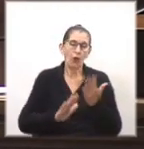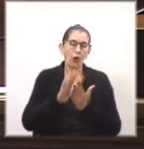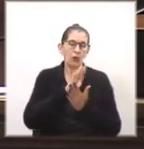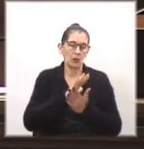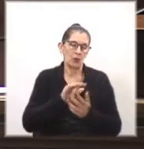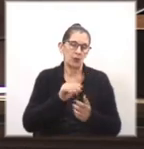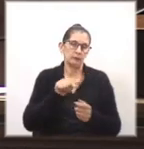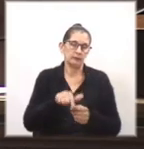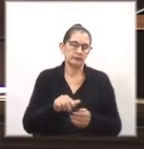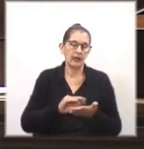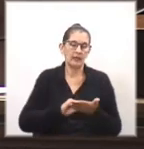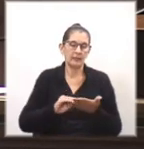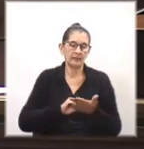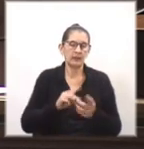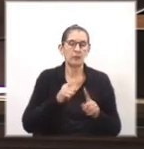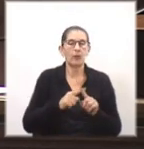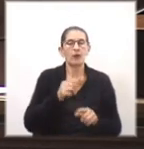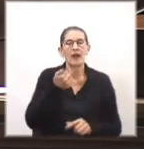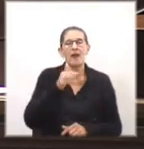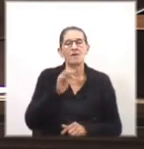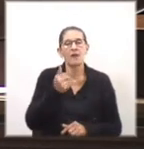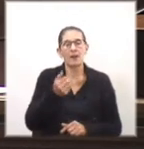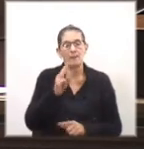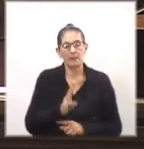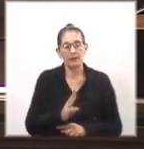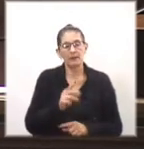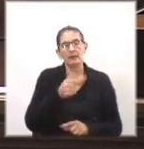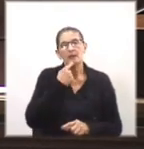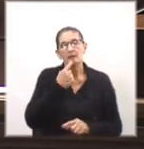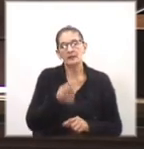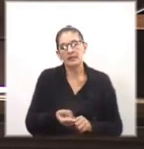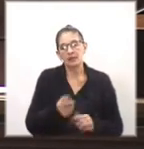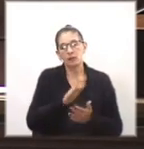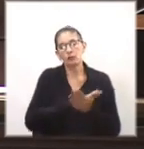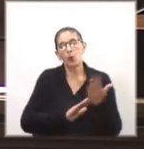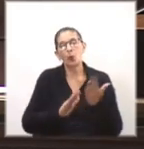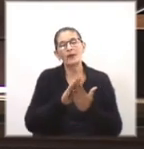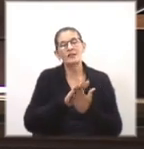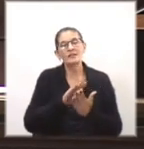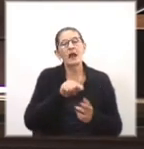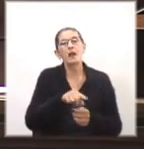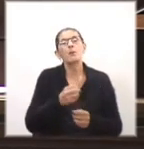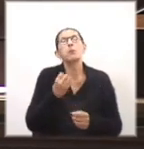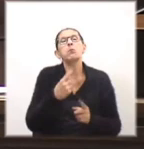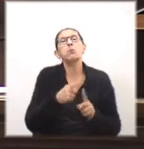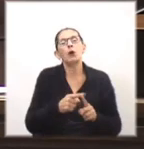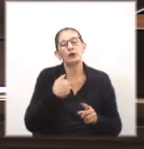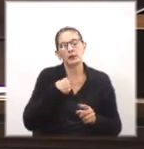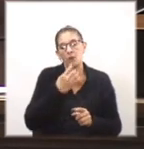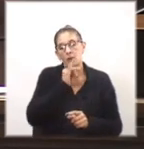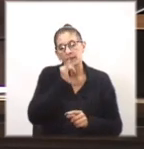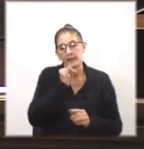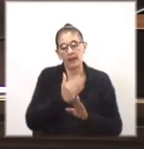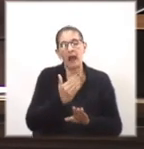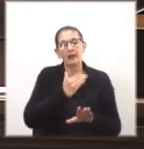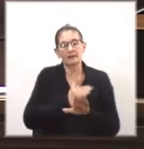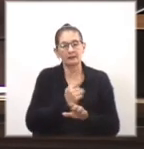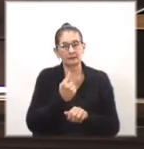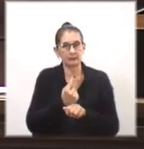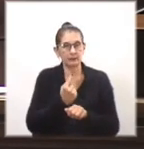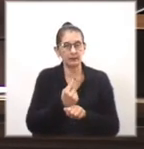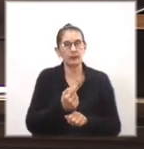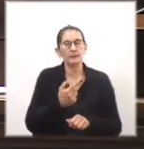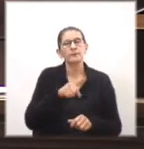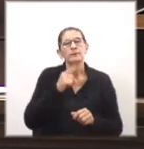individual administrado por la SAFAP. Decimos casi universal, como lo señalé en mi primera intervención, porque la coalición de gobierno